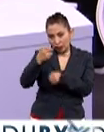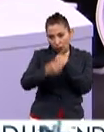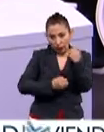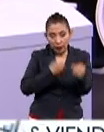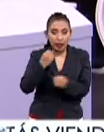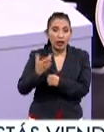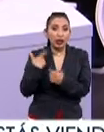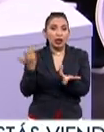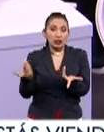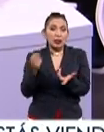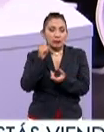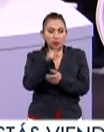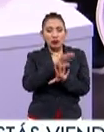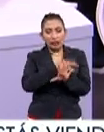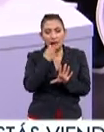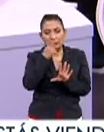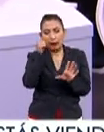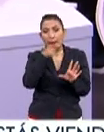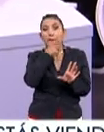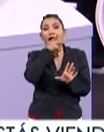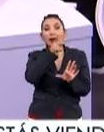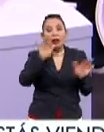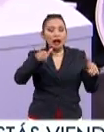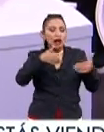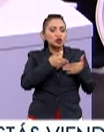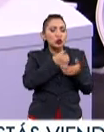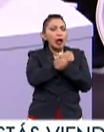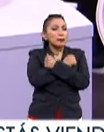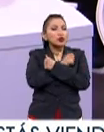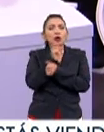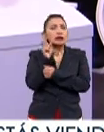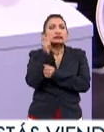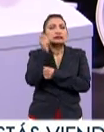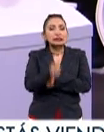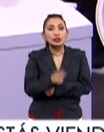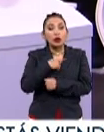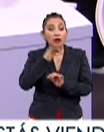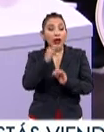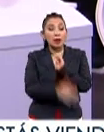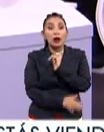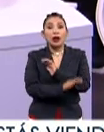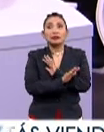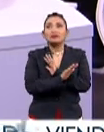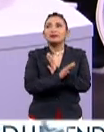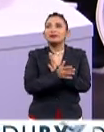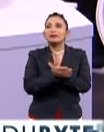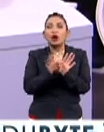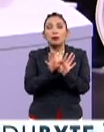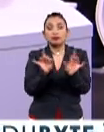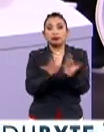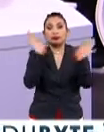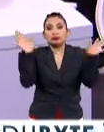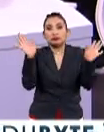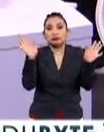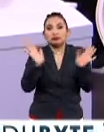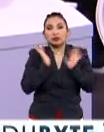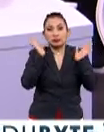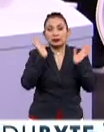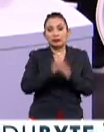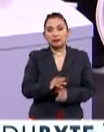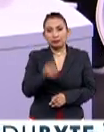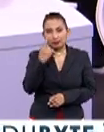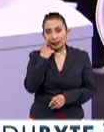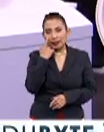obra. Y bueno, usa, justo ya estábamos hablando de esta palabra, clausura del amor, que es cuando algo se termina de una manera inesperada, ¿no? Fíjate